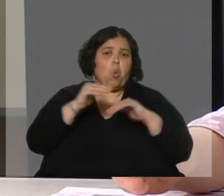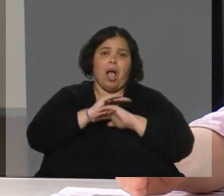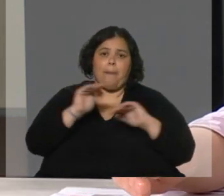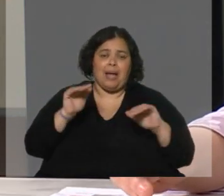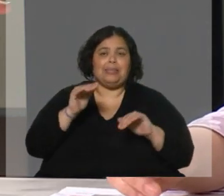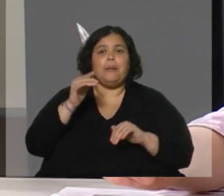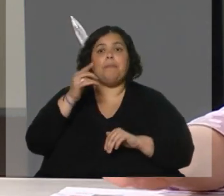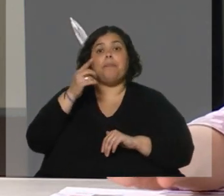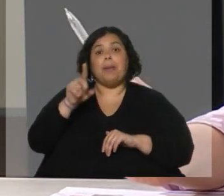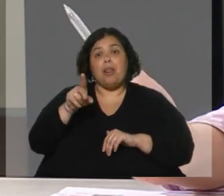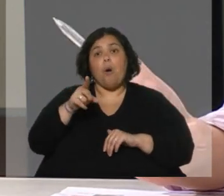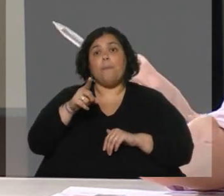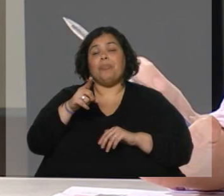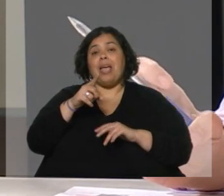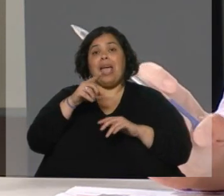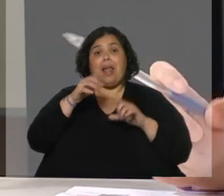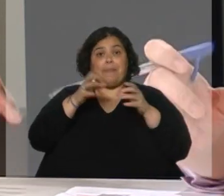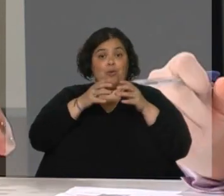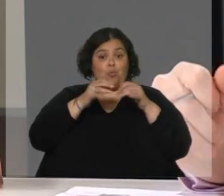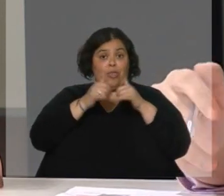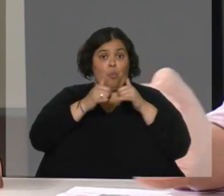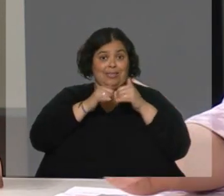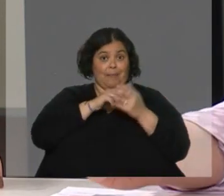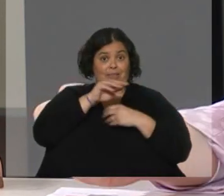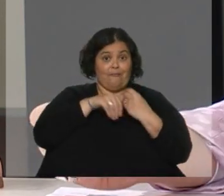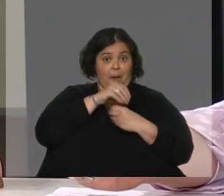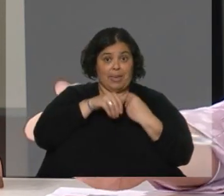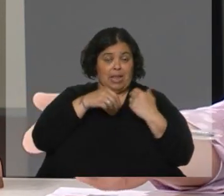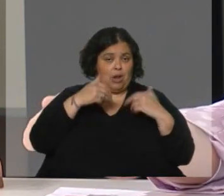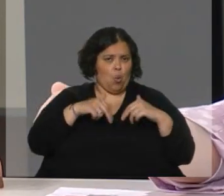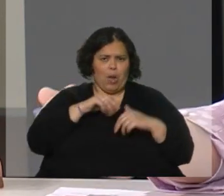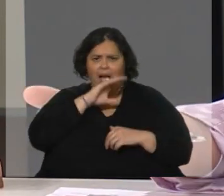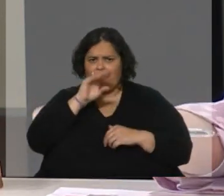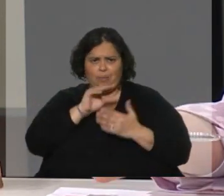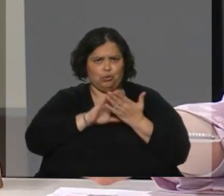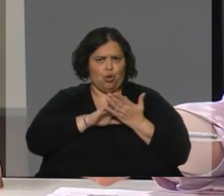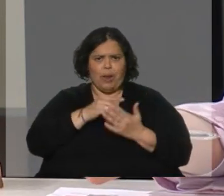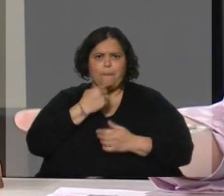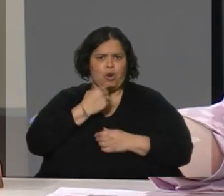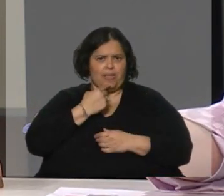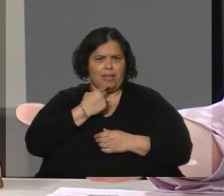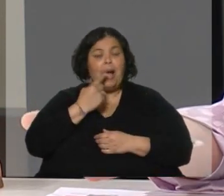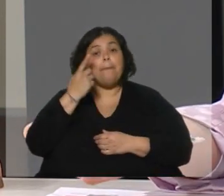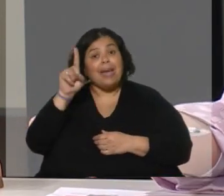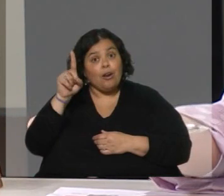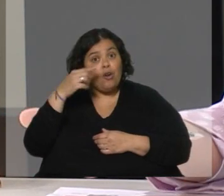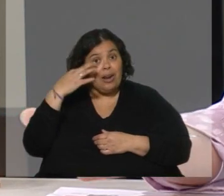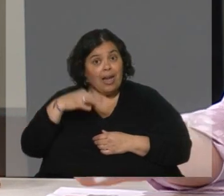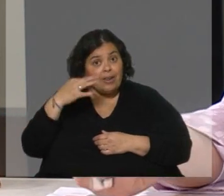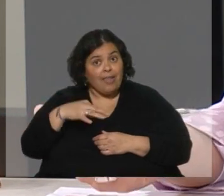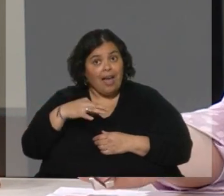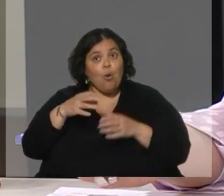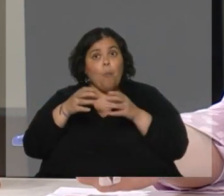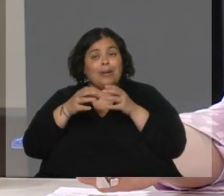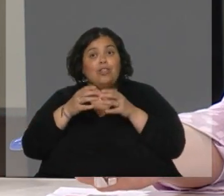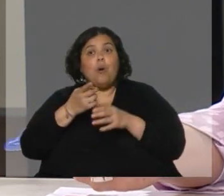explicarles el grupo de WhatsApp familiares no nunca hablo de política pero la verdad la verdad un partido